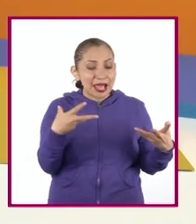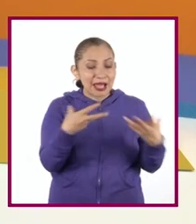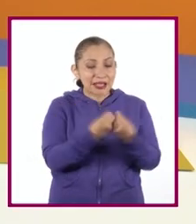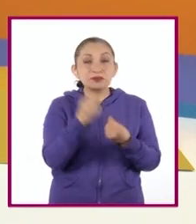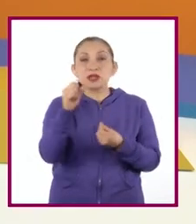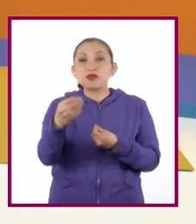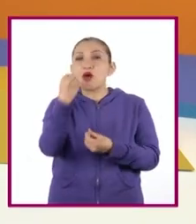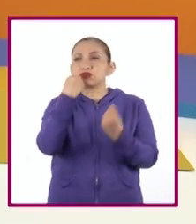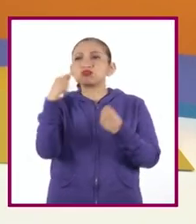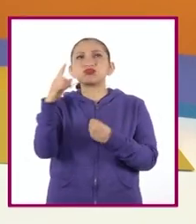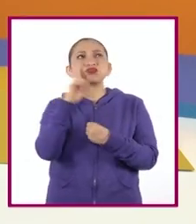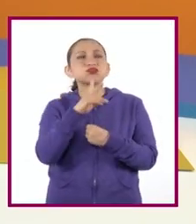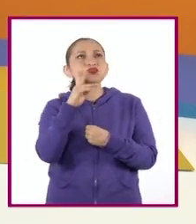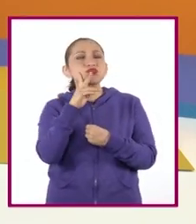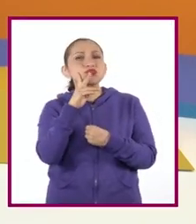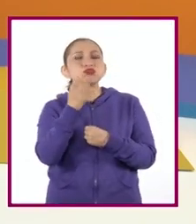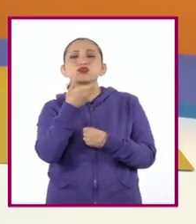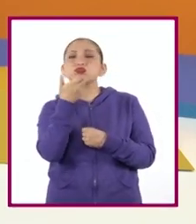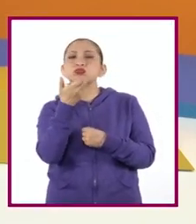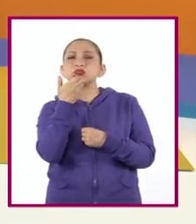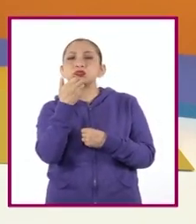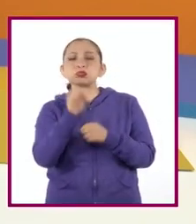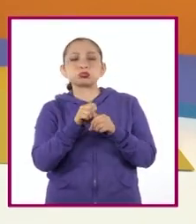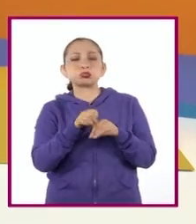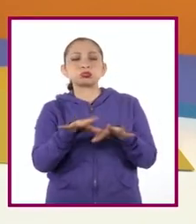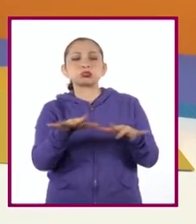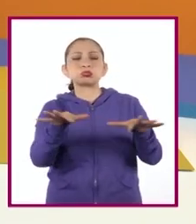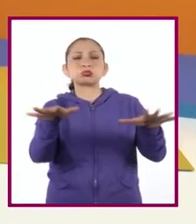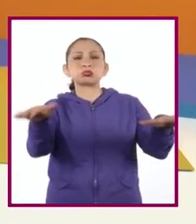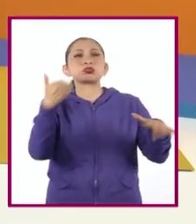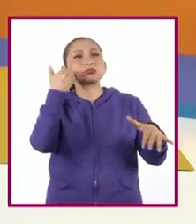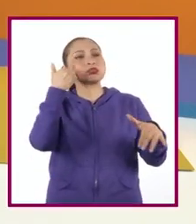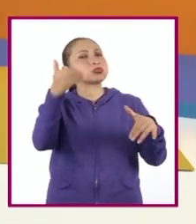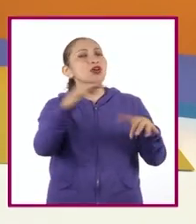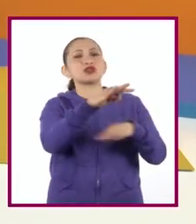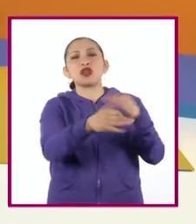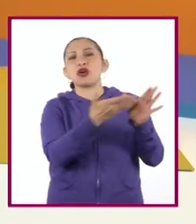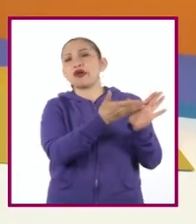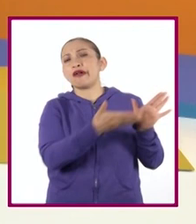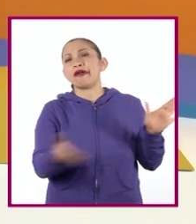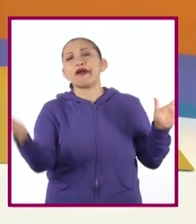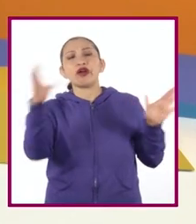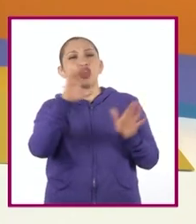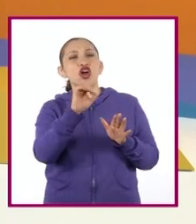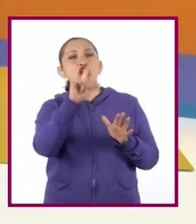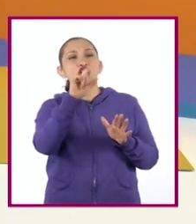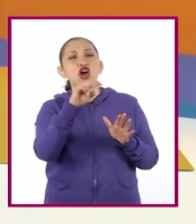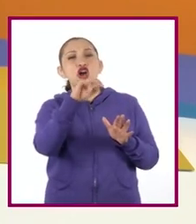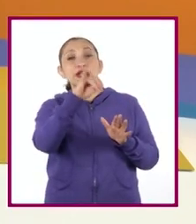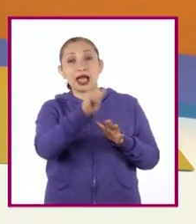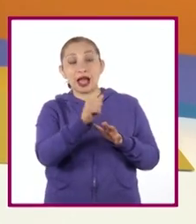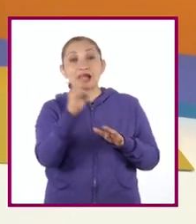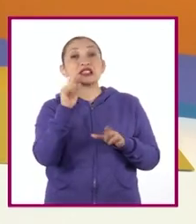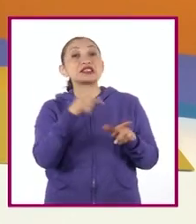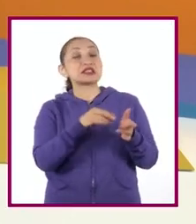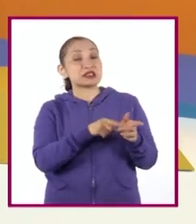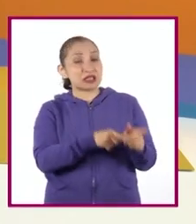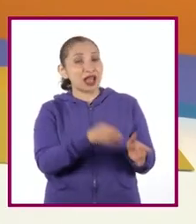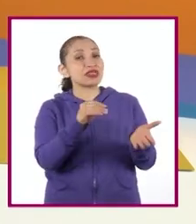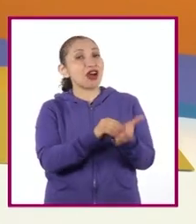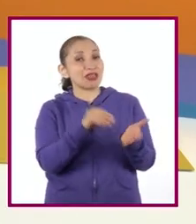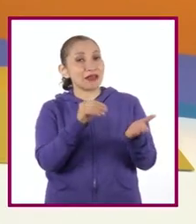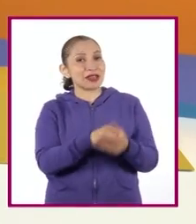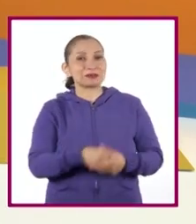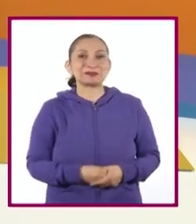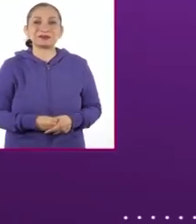su alimentación, costumbre que se extendió durante todo el periodo colonial y se conserva hasta